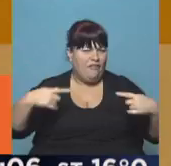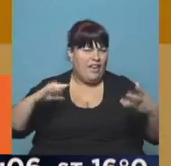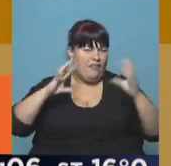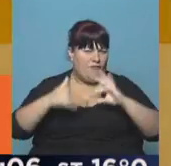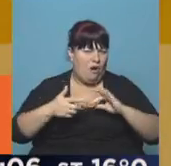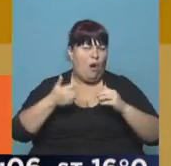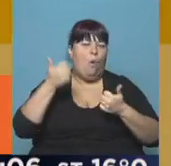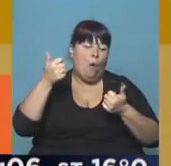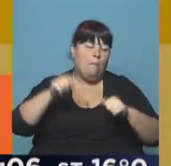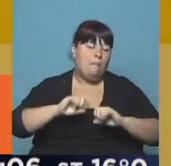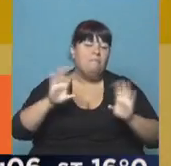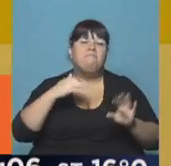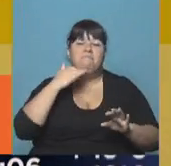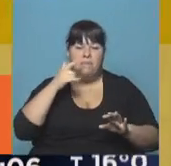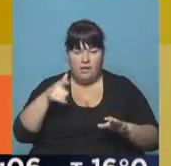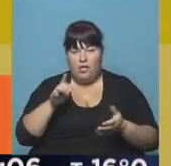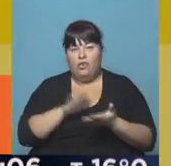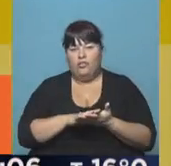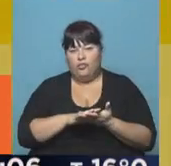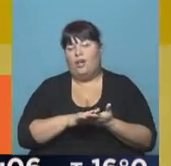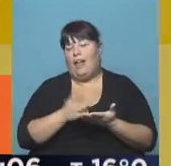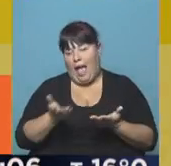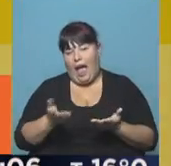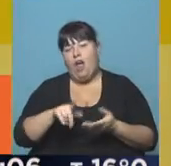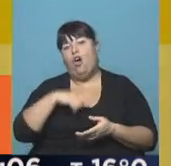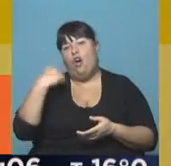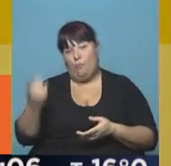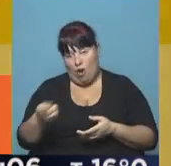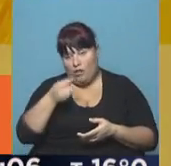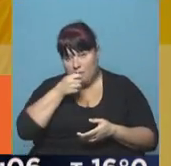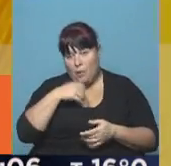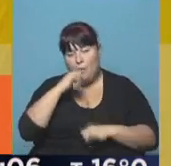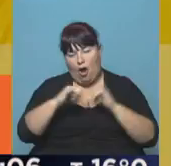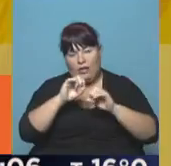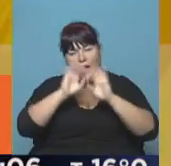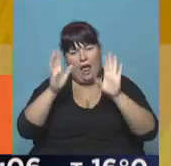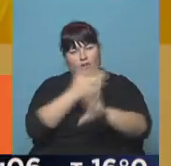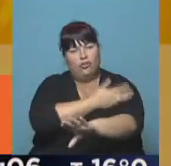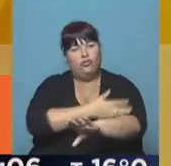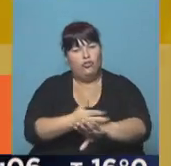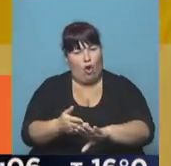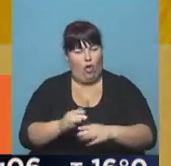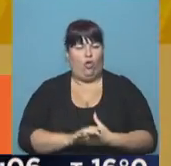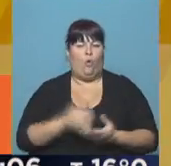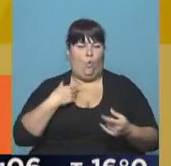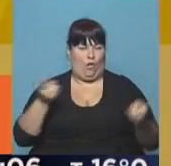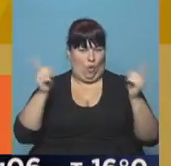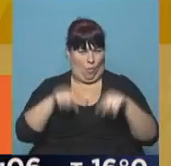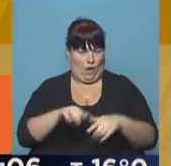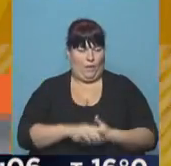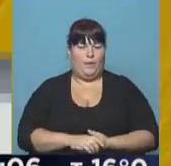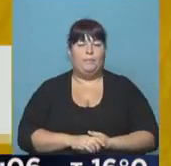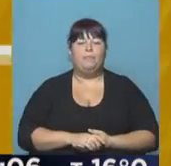de la buena y de la mala, que tras, por supuesto, la otra salida, vamos a tratar de explicar, ni bien volvamos otra vez al